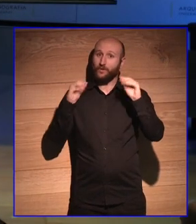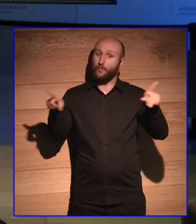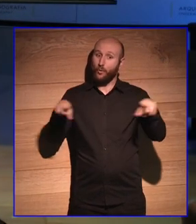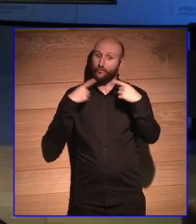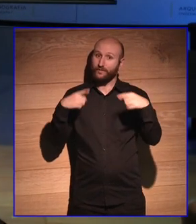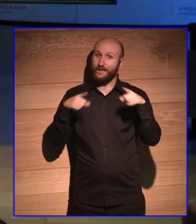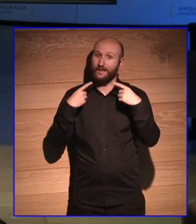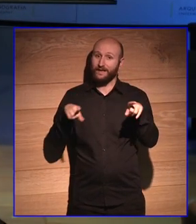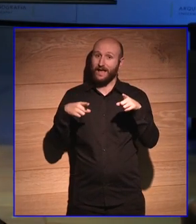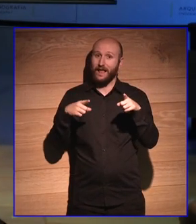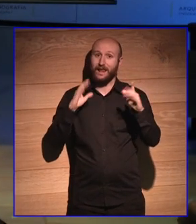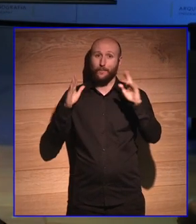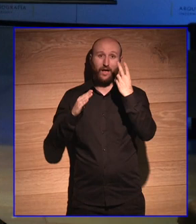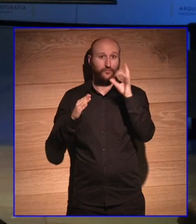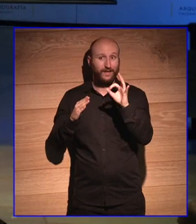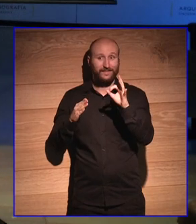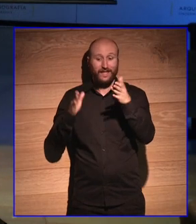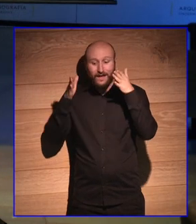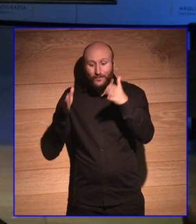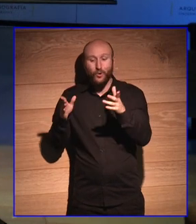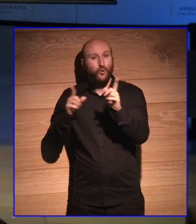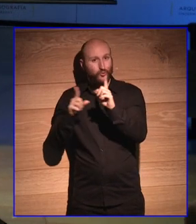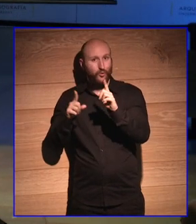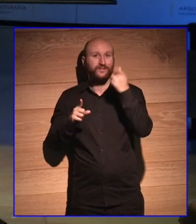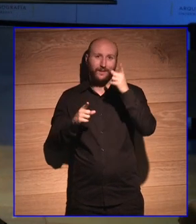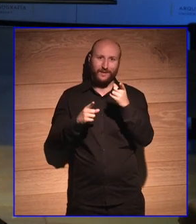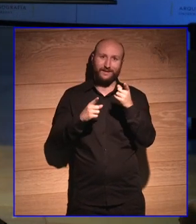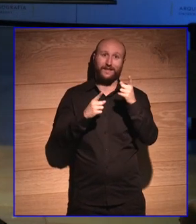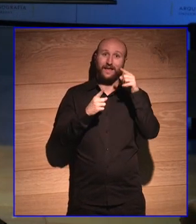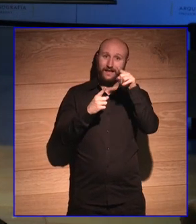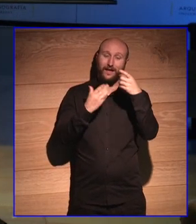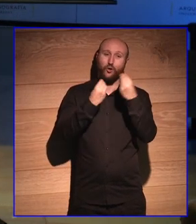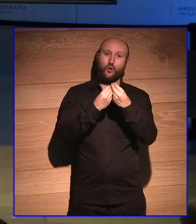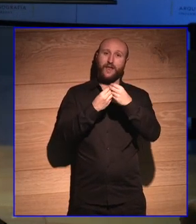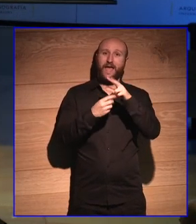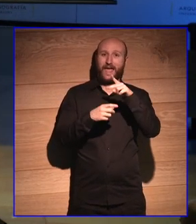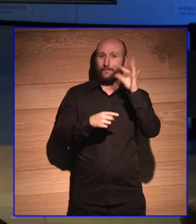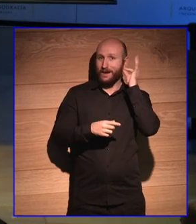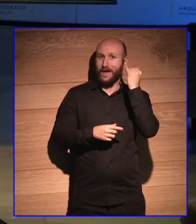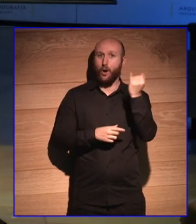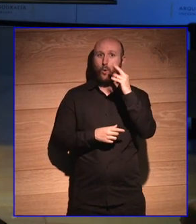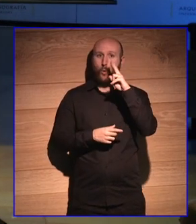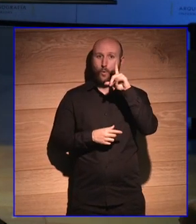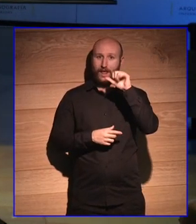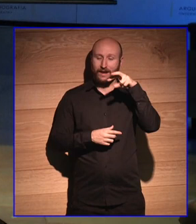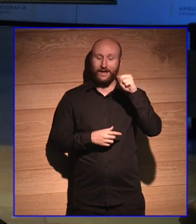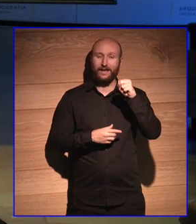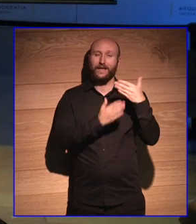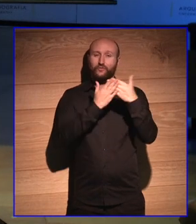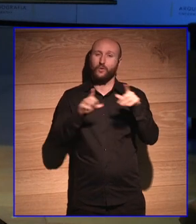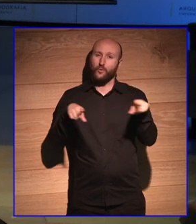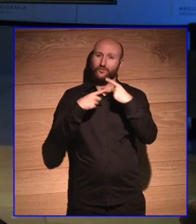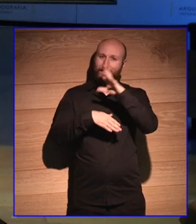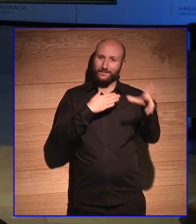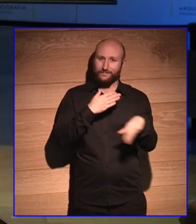de maría de pablos en los años 20 tanto ella como una de sus dos hermanas juliana de pablos compaginaron sus estudios musicales con